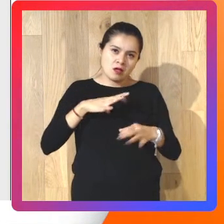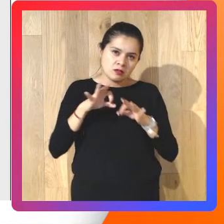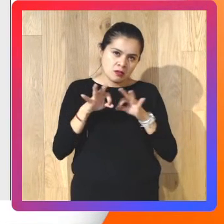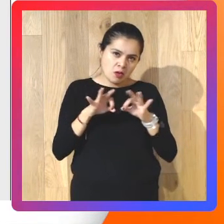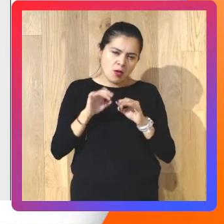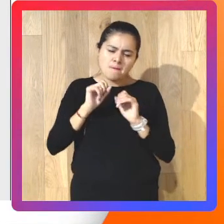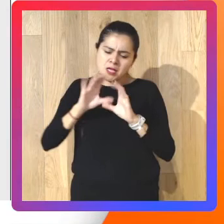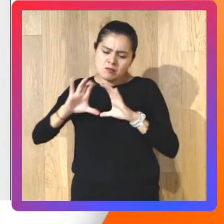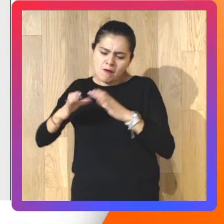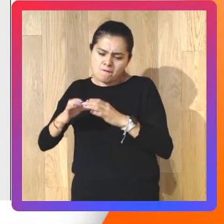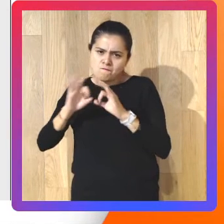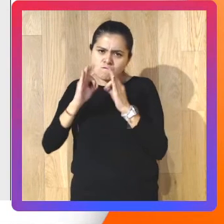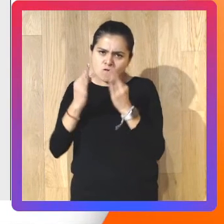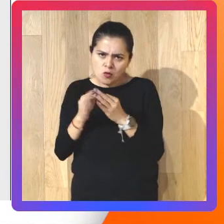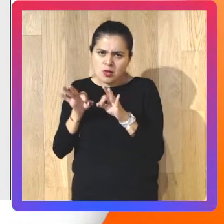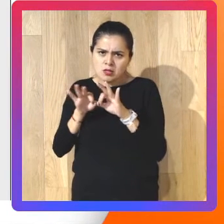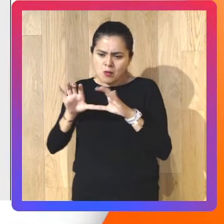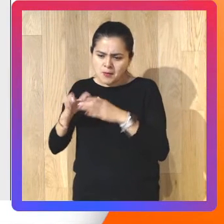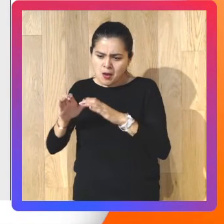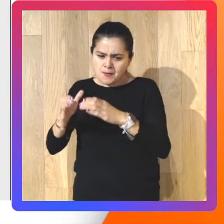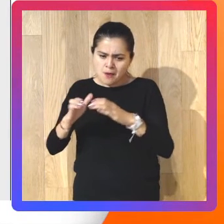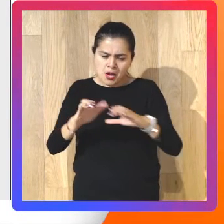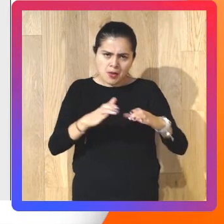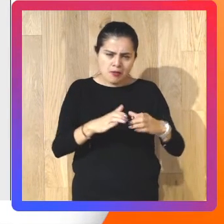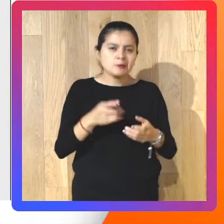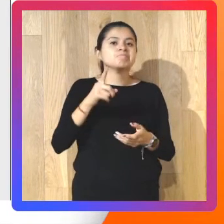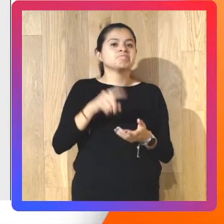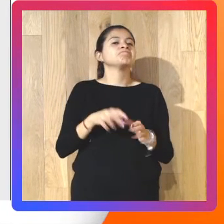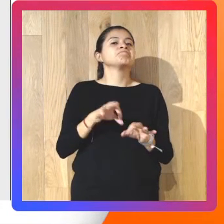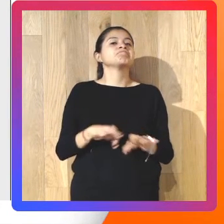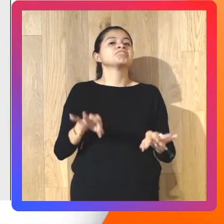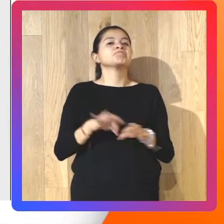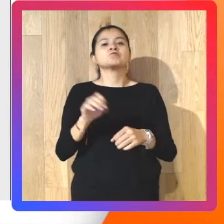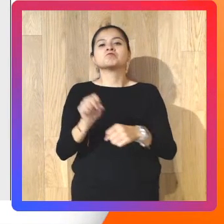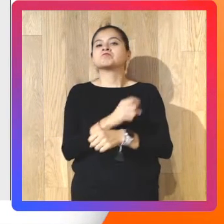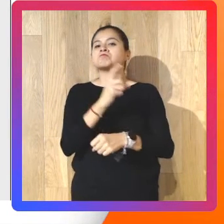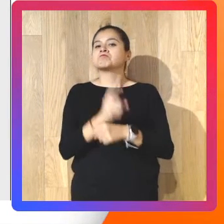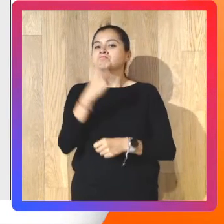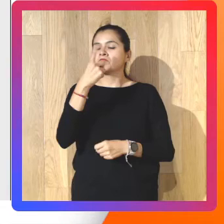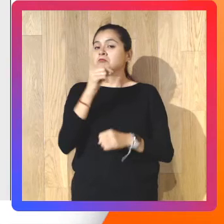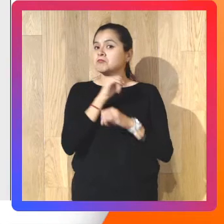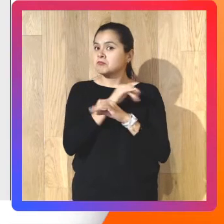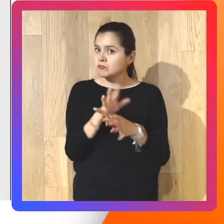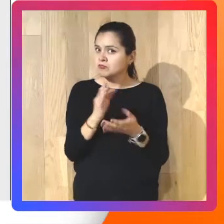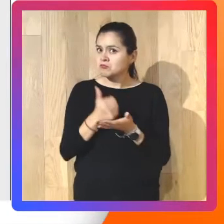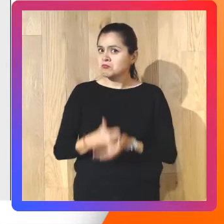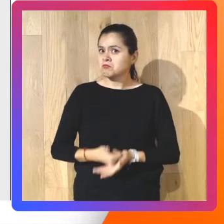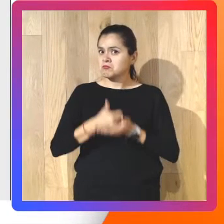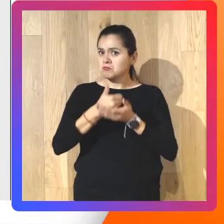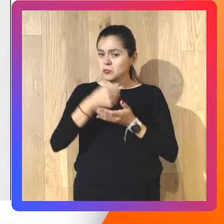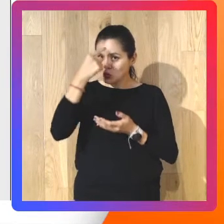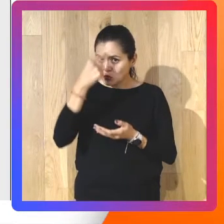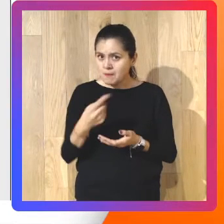mismo tamaño de la industria a la cual se pertenece, hay la posibilidad de tener información que ayude